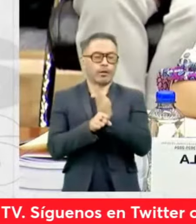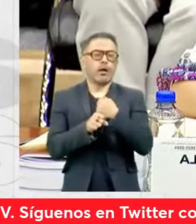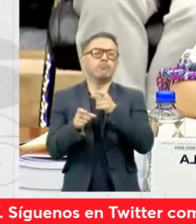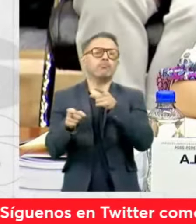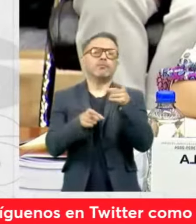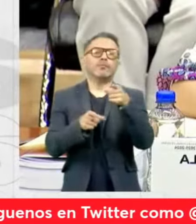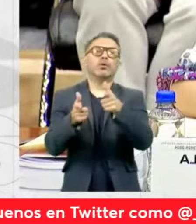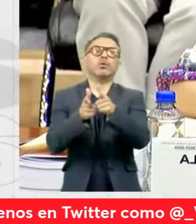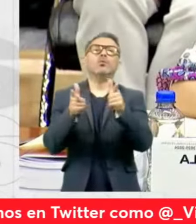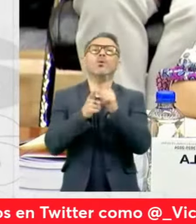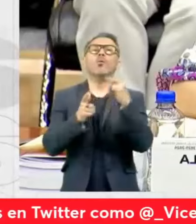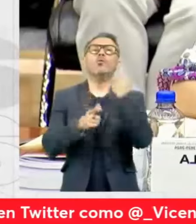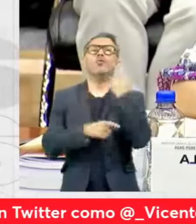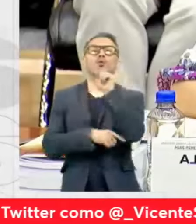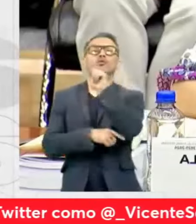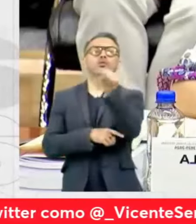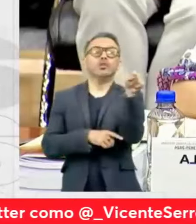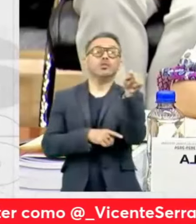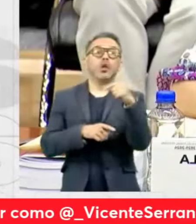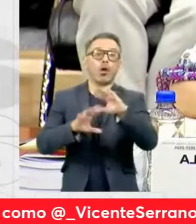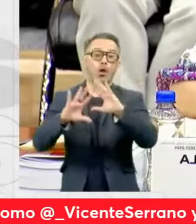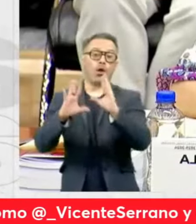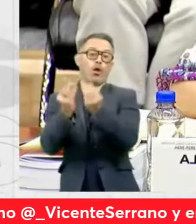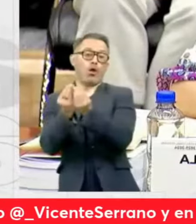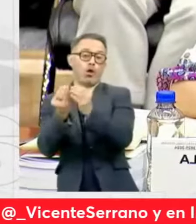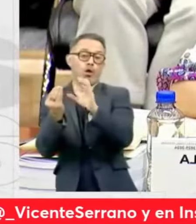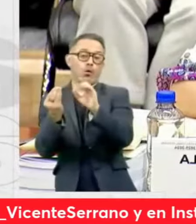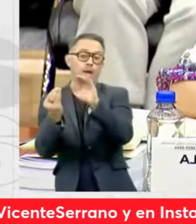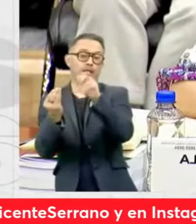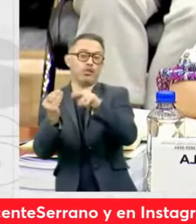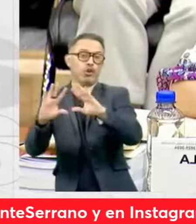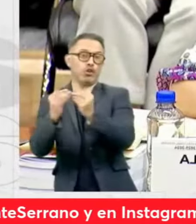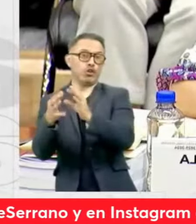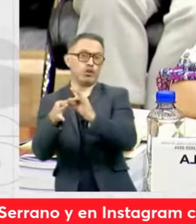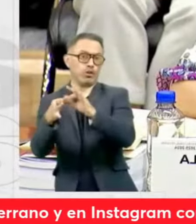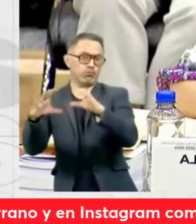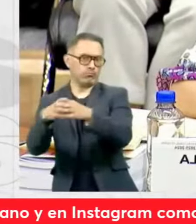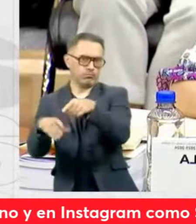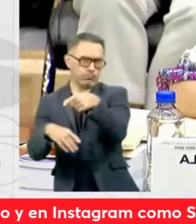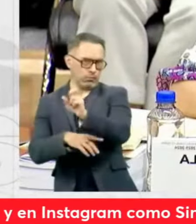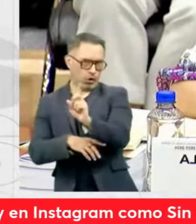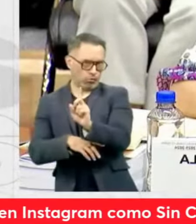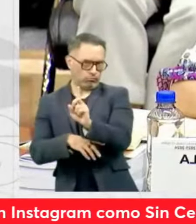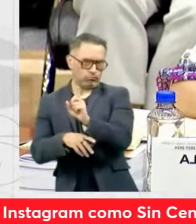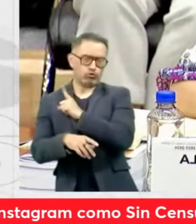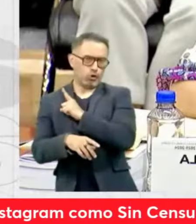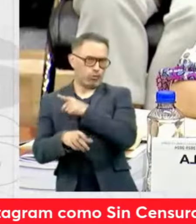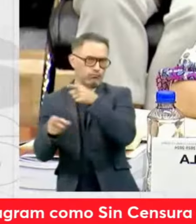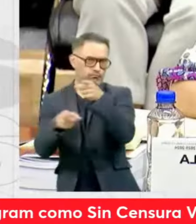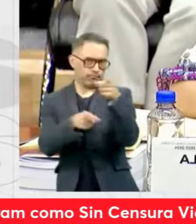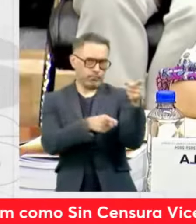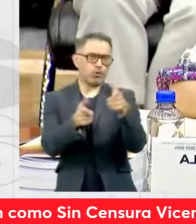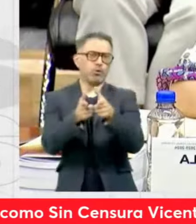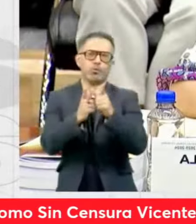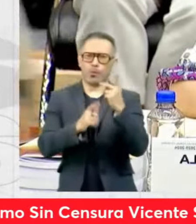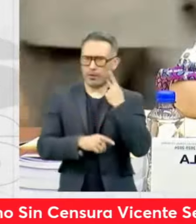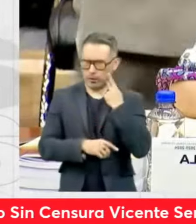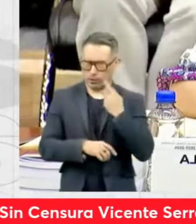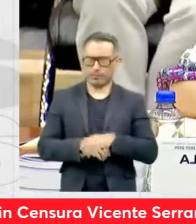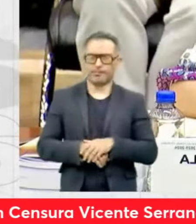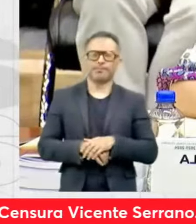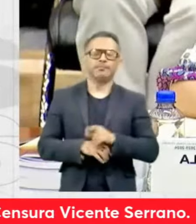a coaliciones. Así entonces, el problema concreto radica en que, para